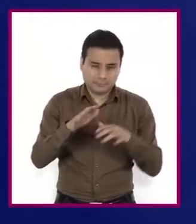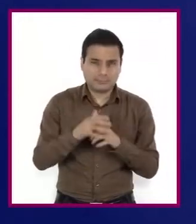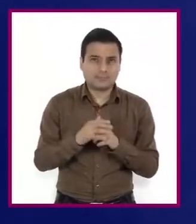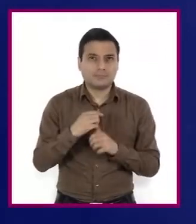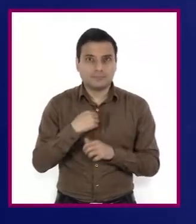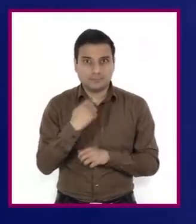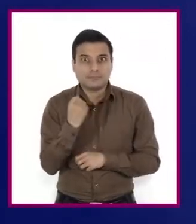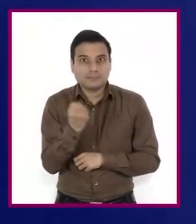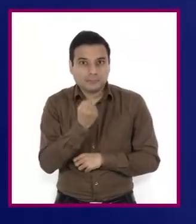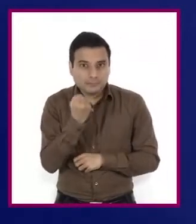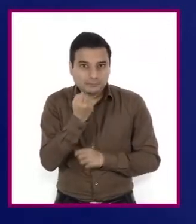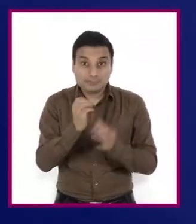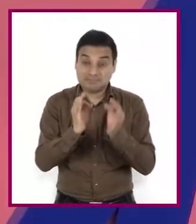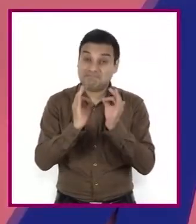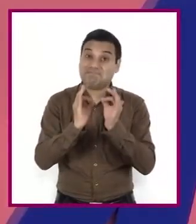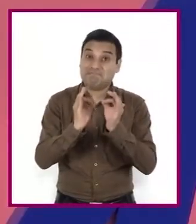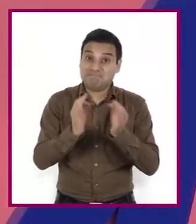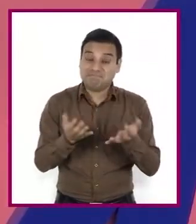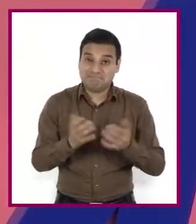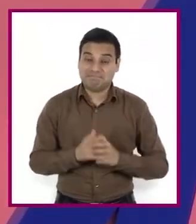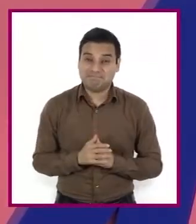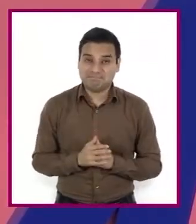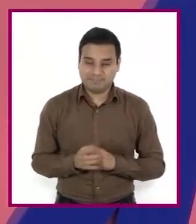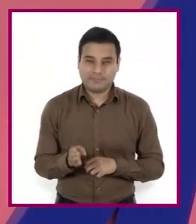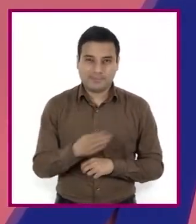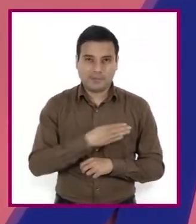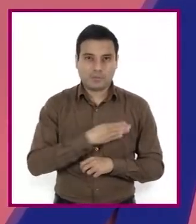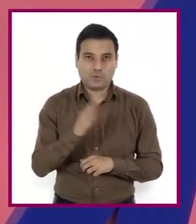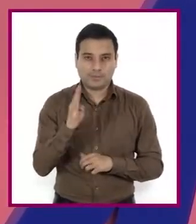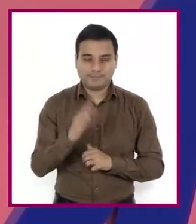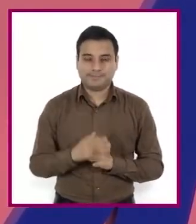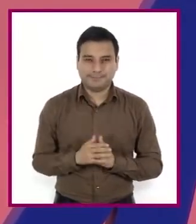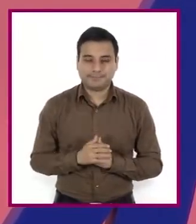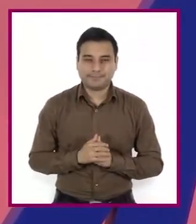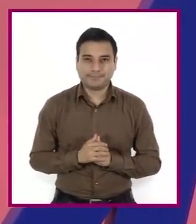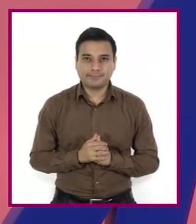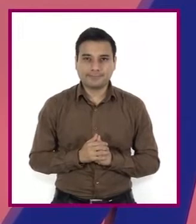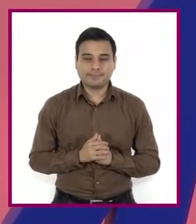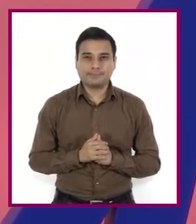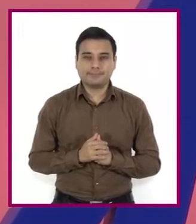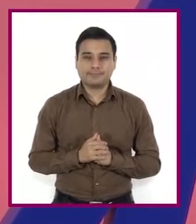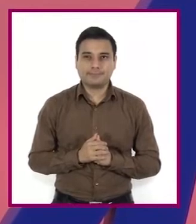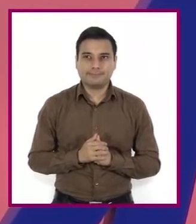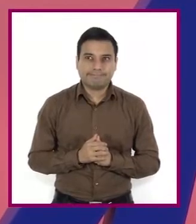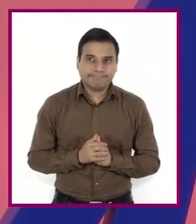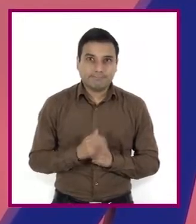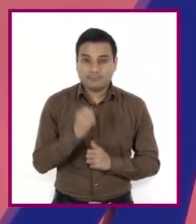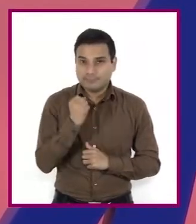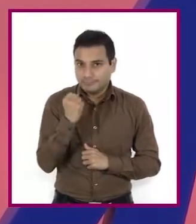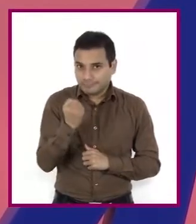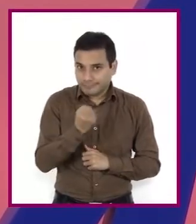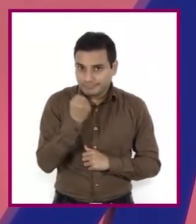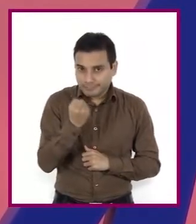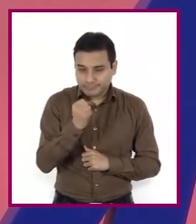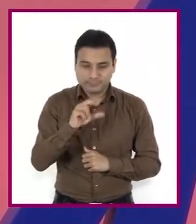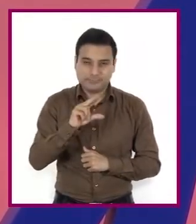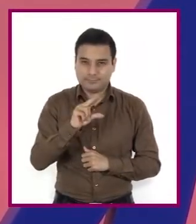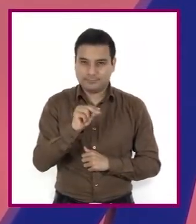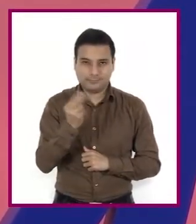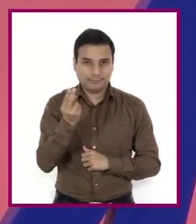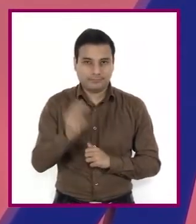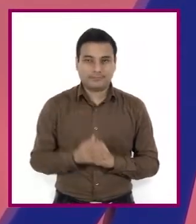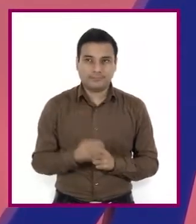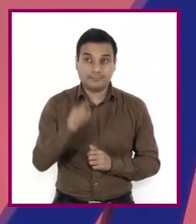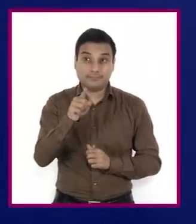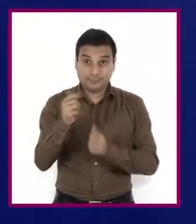suerte y me sale más entendible. Bueno, no es un asunto de inspiración ni de suerte. ¿Traes algún resumen